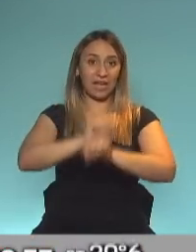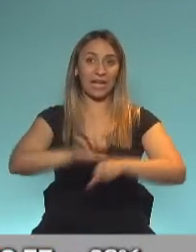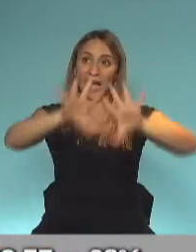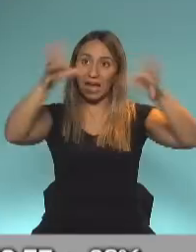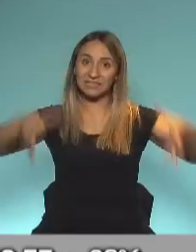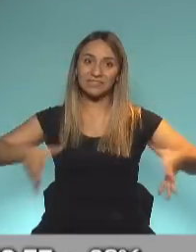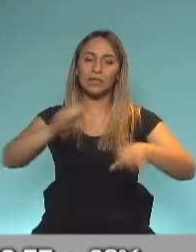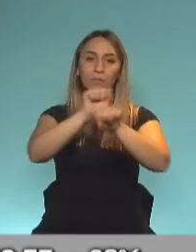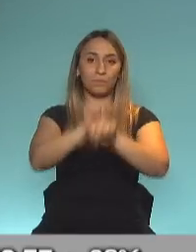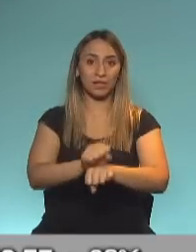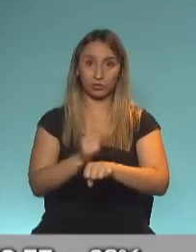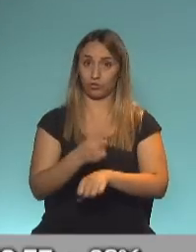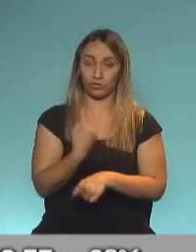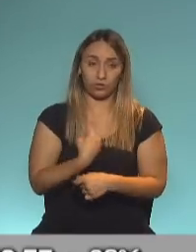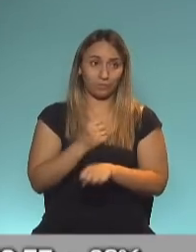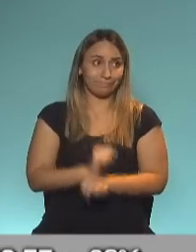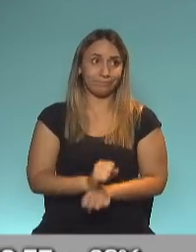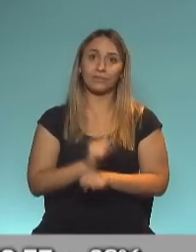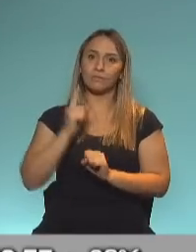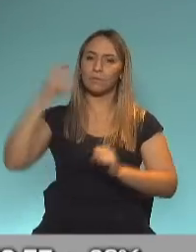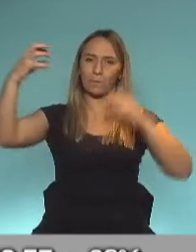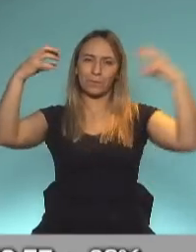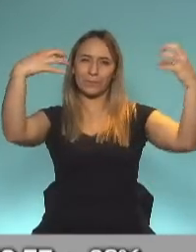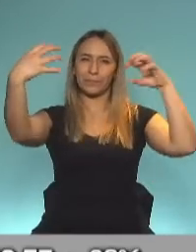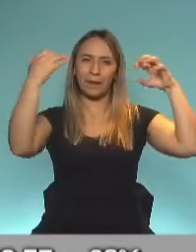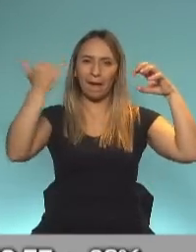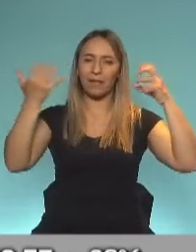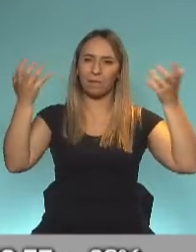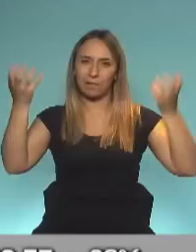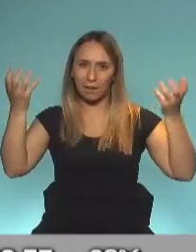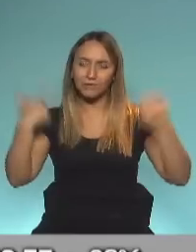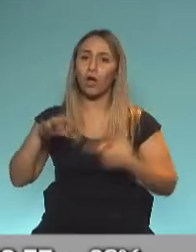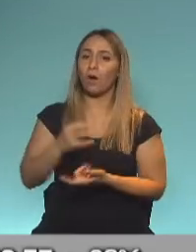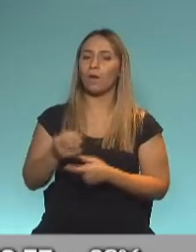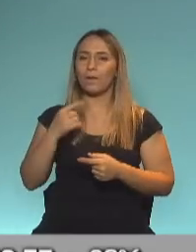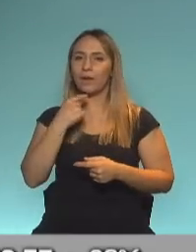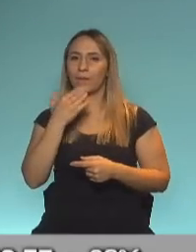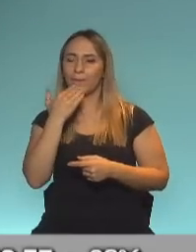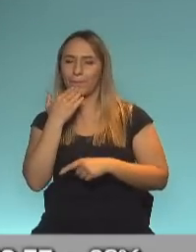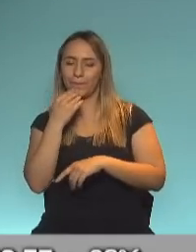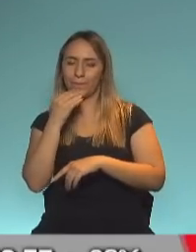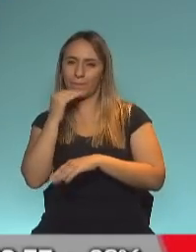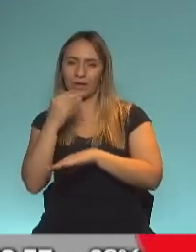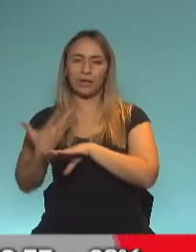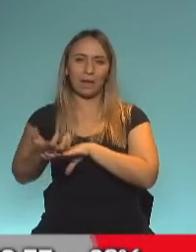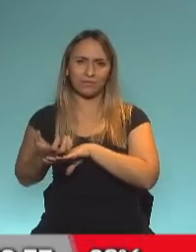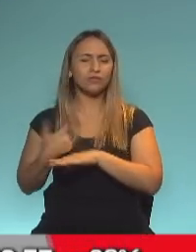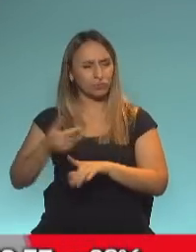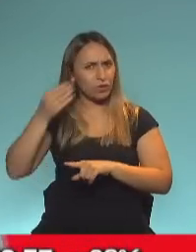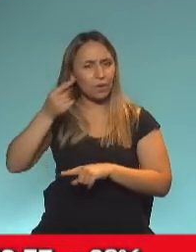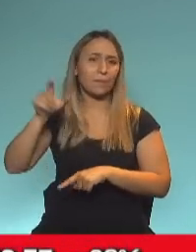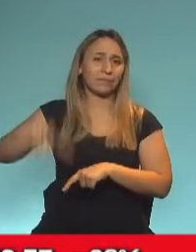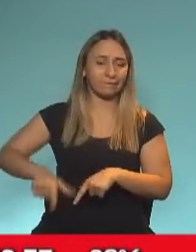detenidos justamente para seguir haciendo apriete, porque Yo escuché que alguien puede ser tan infantil de